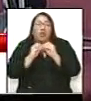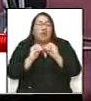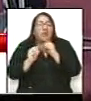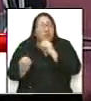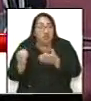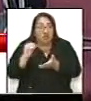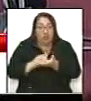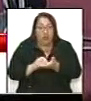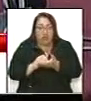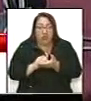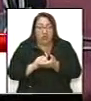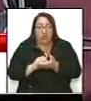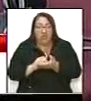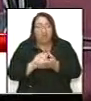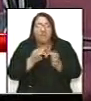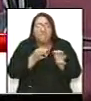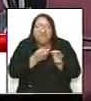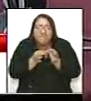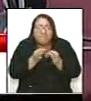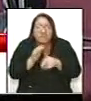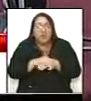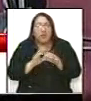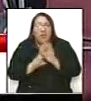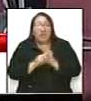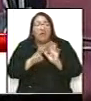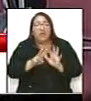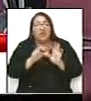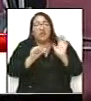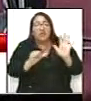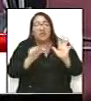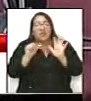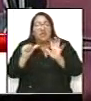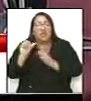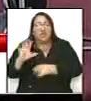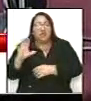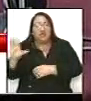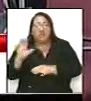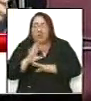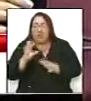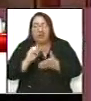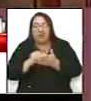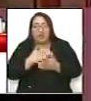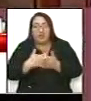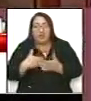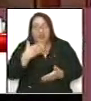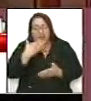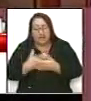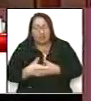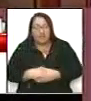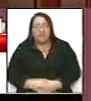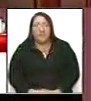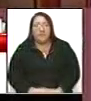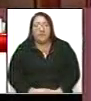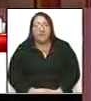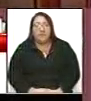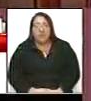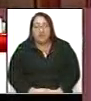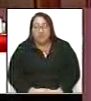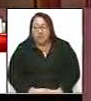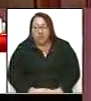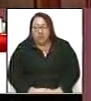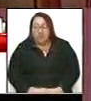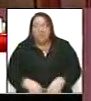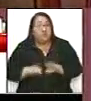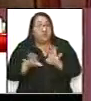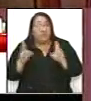poniendo la precisión sobre la ley 26655, presidente. Gracias. Gracias, congresista Glave. Vamos a, es que ya no